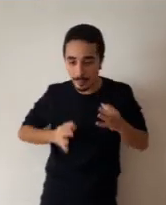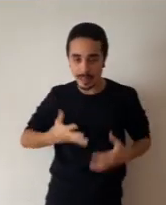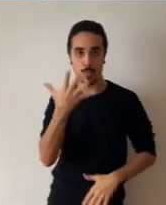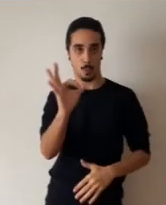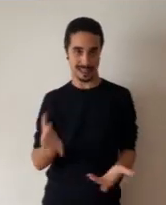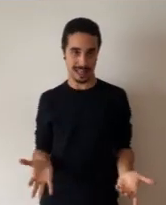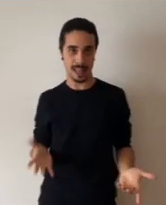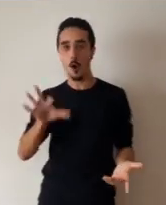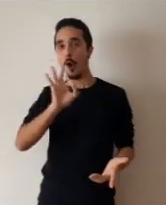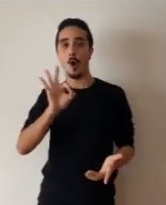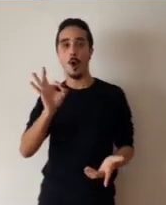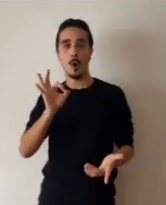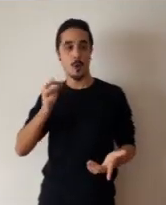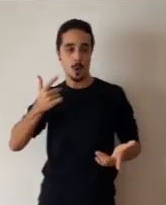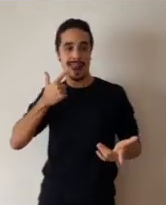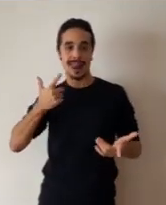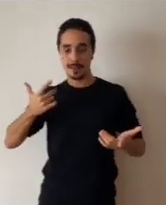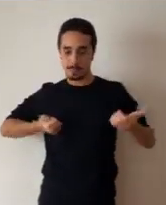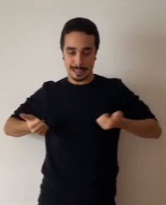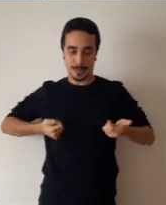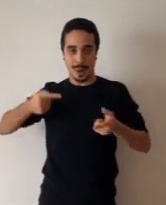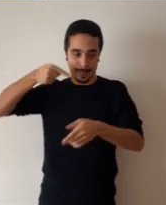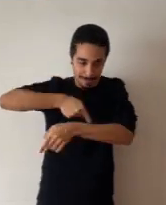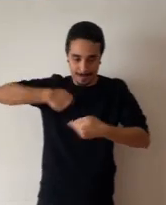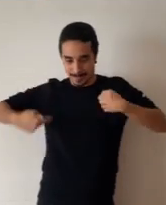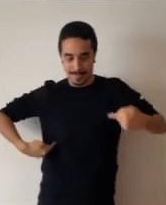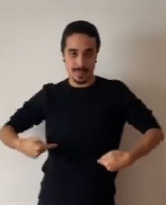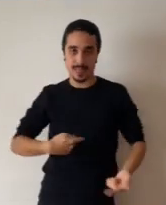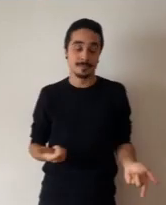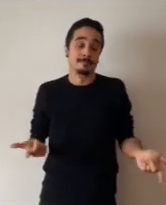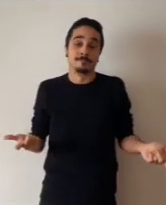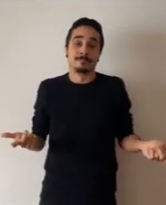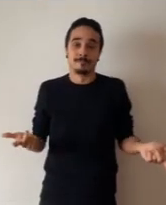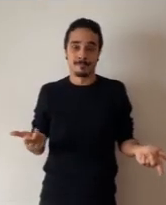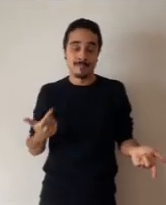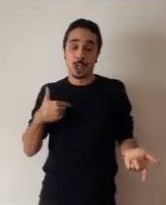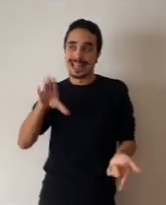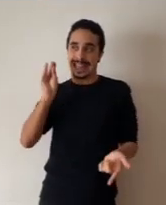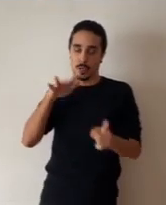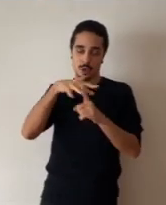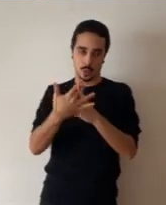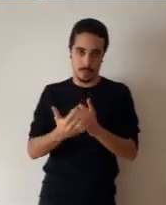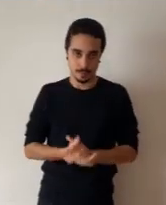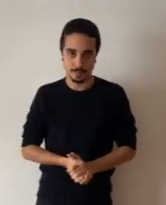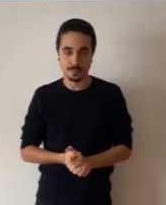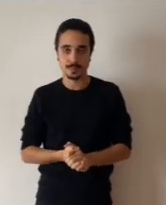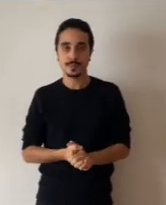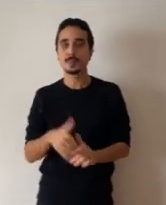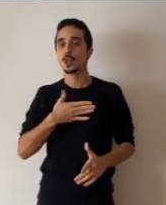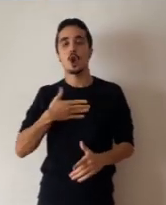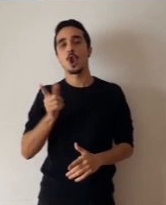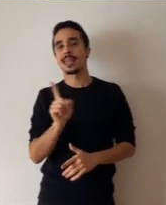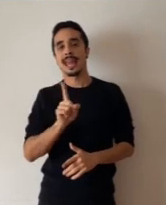50 pendientes y se pinchan por todas partes del cuerpo. Pero bueno, es